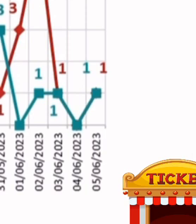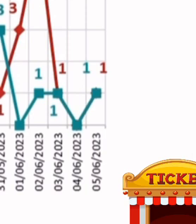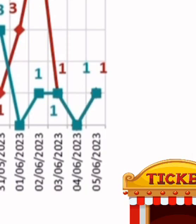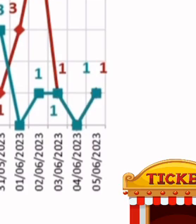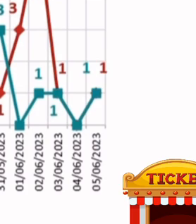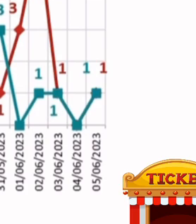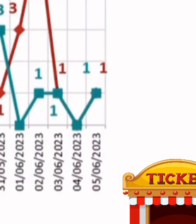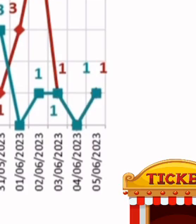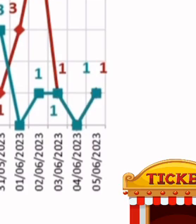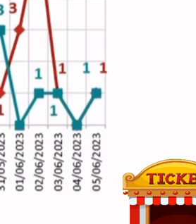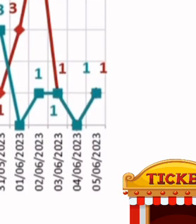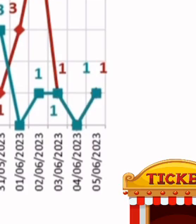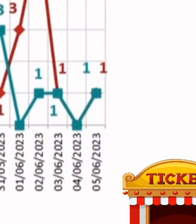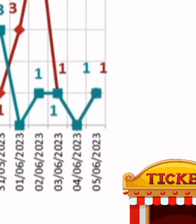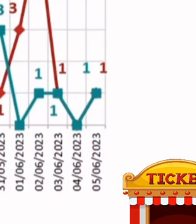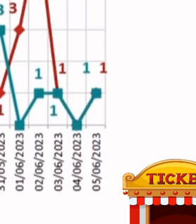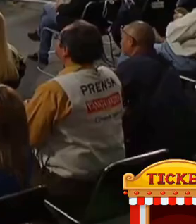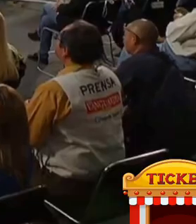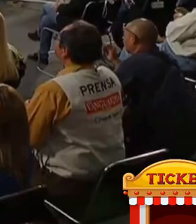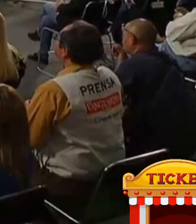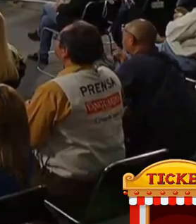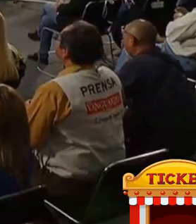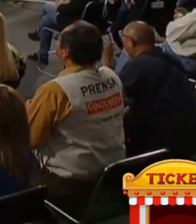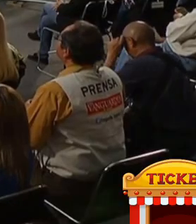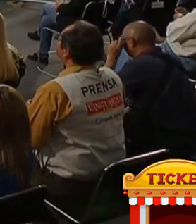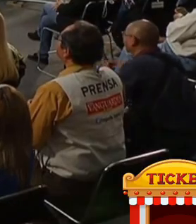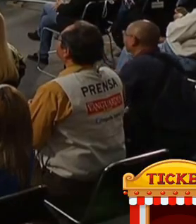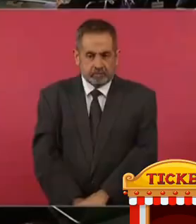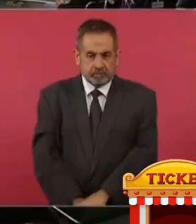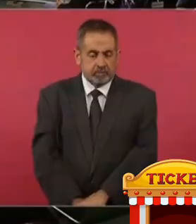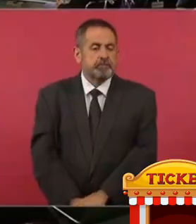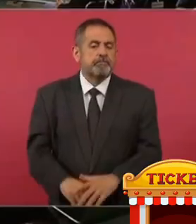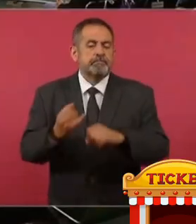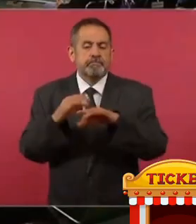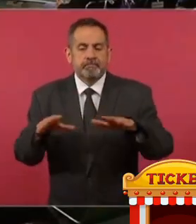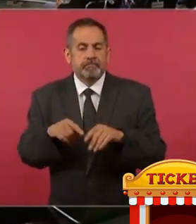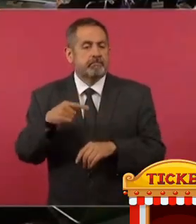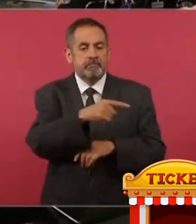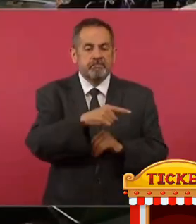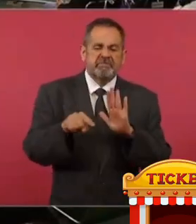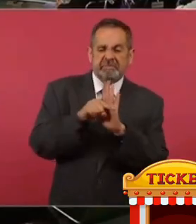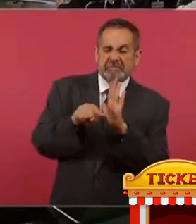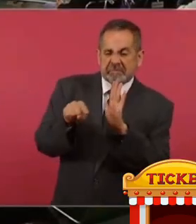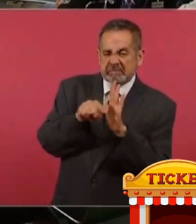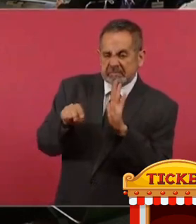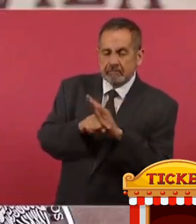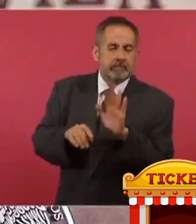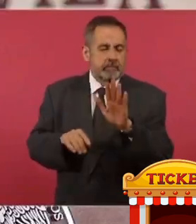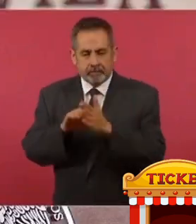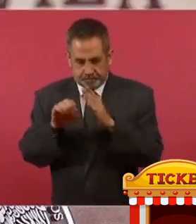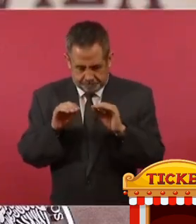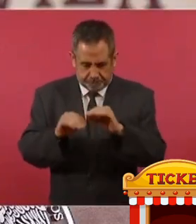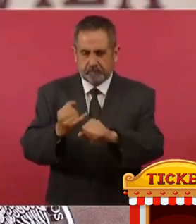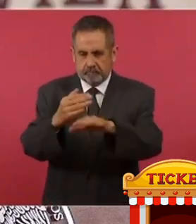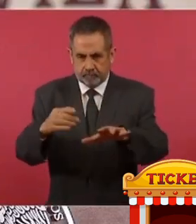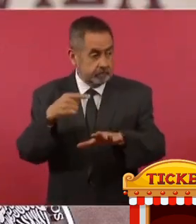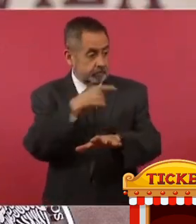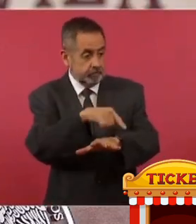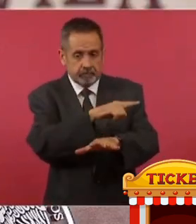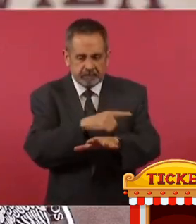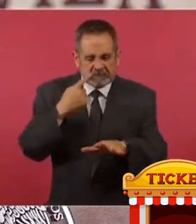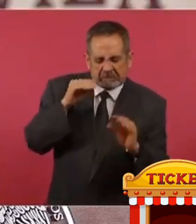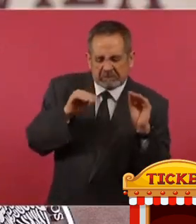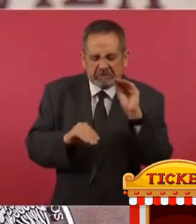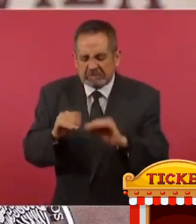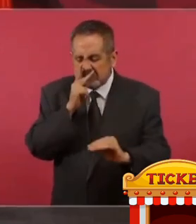nota negativa lleva una editorialización además de la información y, por supuesto, durante esta investigación revisamos los testigos de